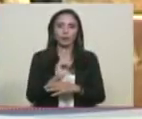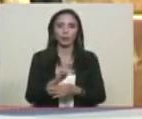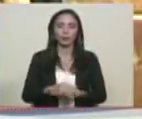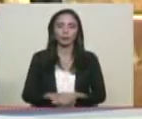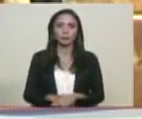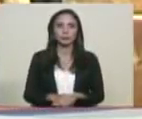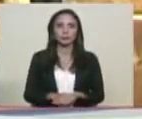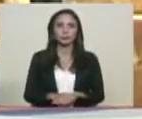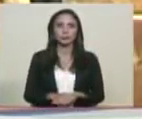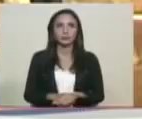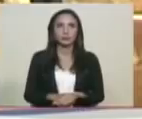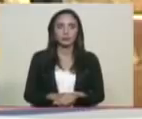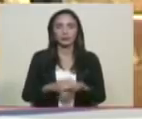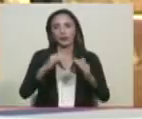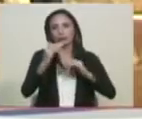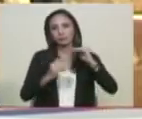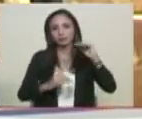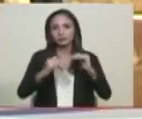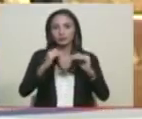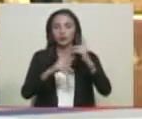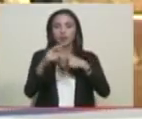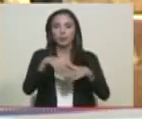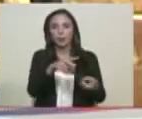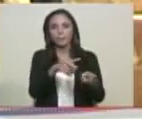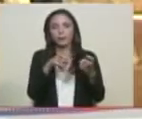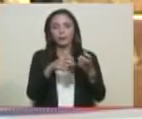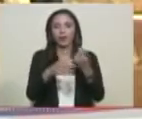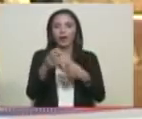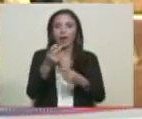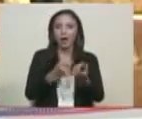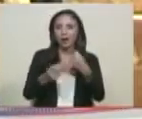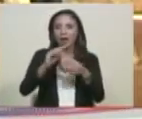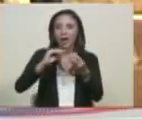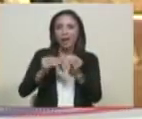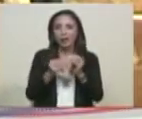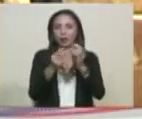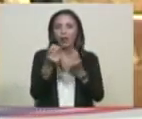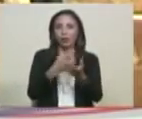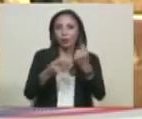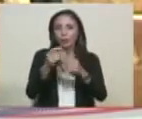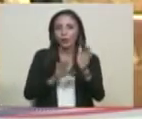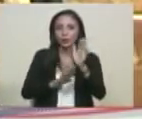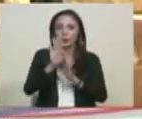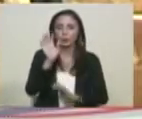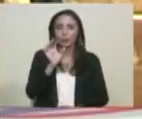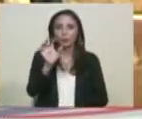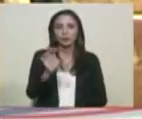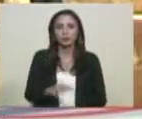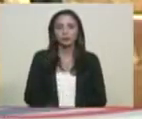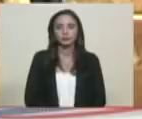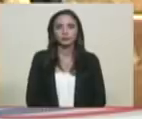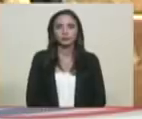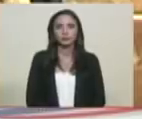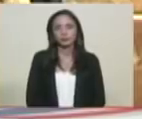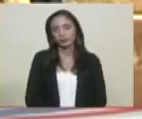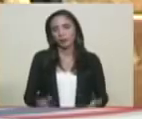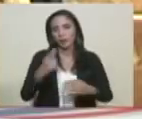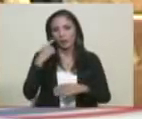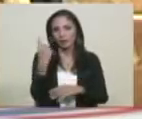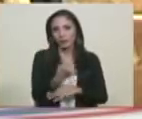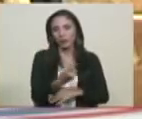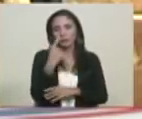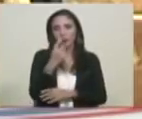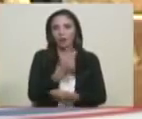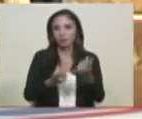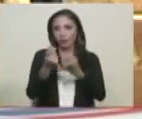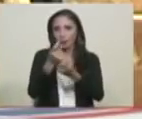de funcionamiento equilibrado y recuperador de la economía venezolana, que tiene y debe tener como eje